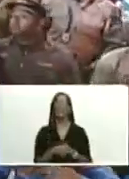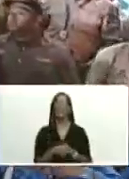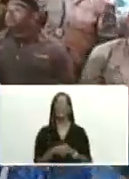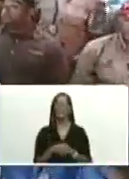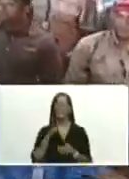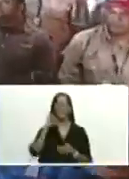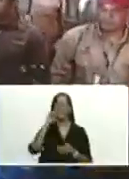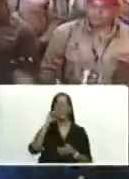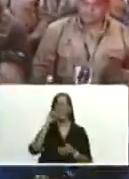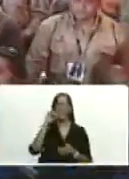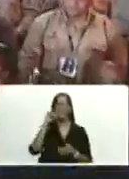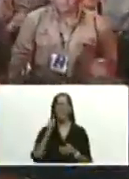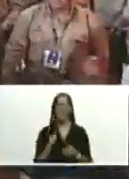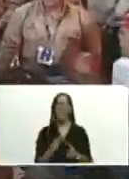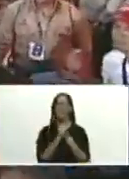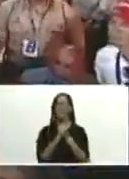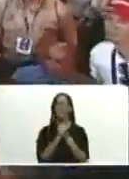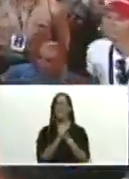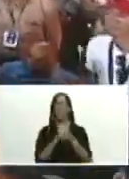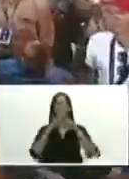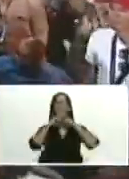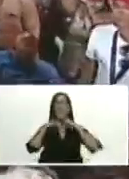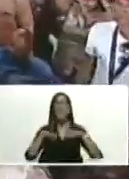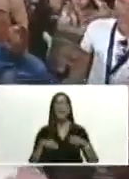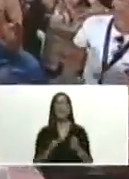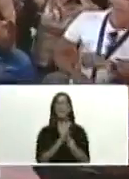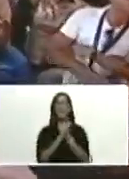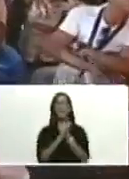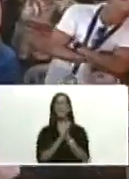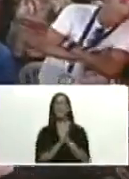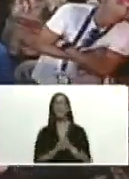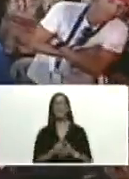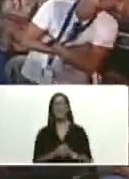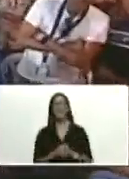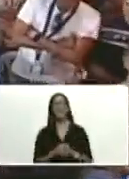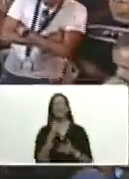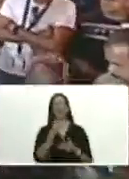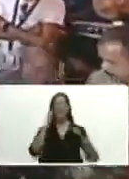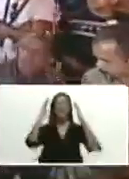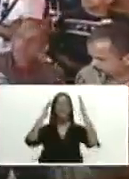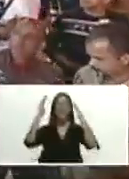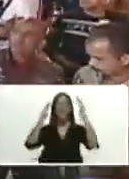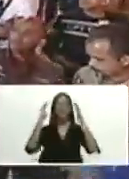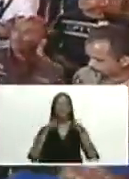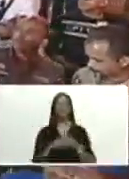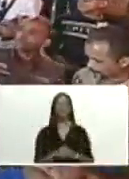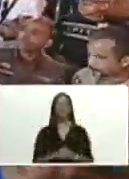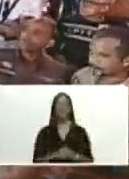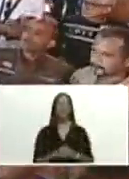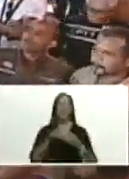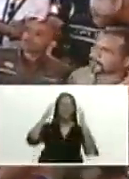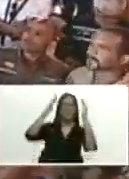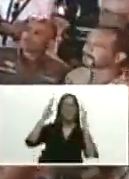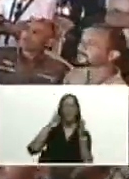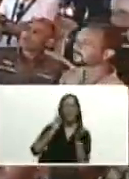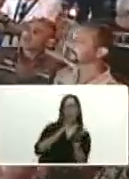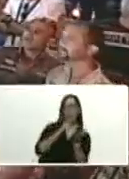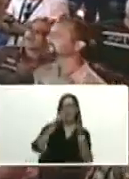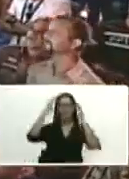naina marcando muchachos milagro milagro muchachos Bueno mi saludo por aquí mi saludo por acá